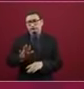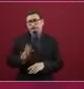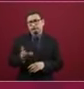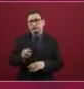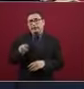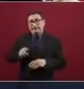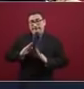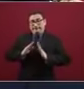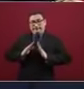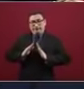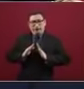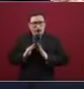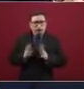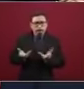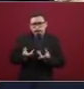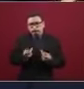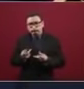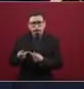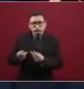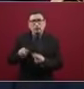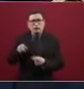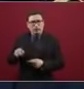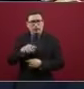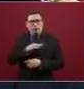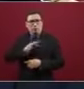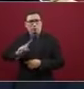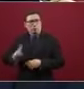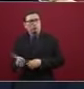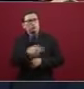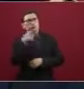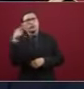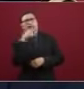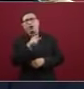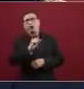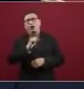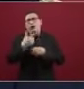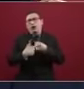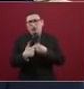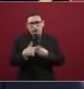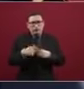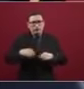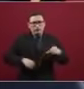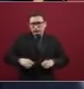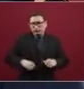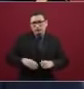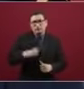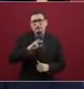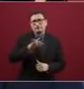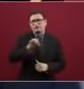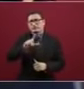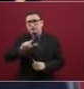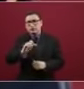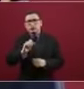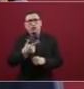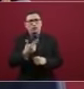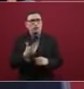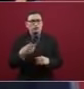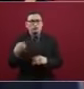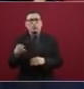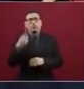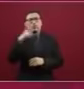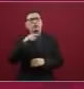si es activo, puede irse a desempeñar alguna actividad, algún empleo civil, ya sea en dependencias del